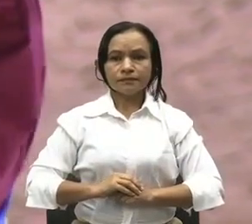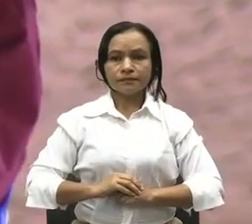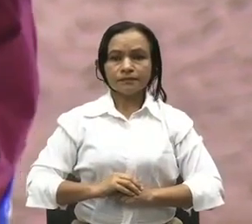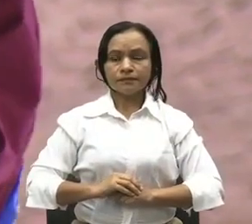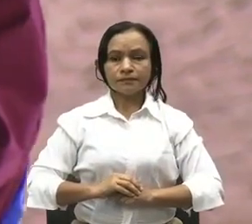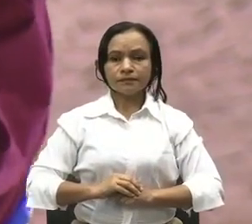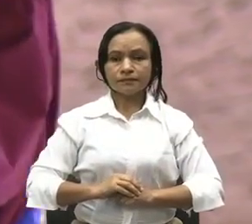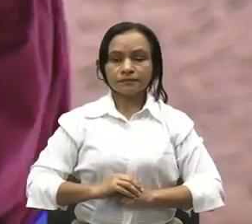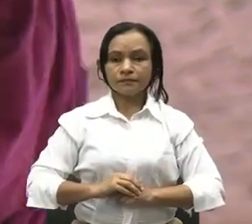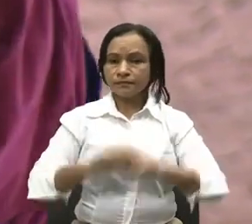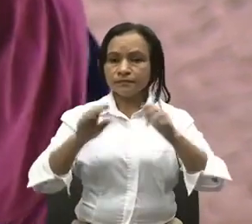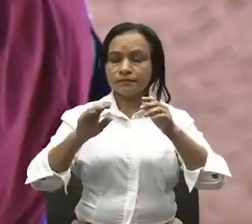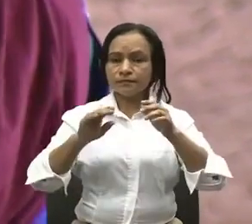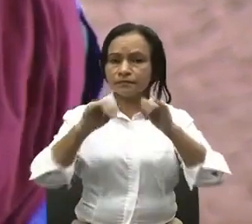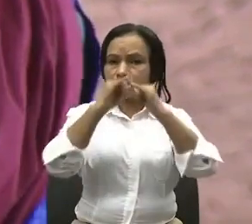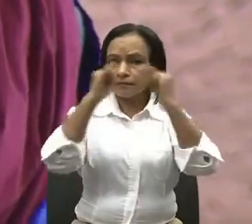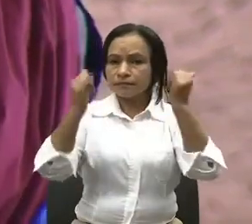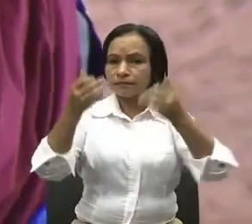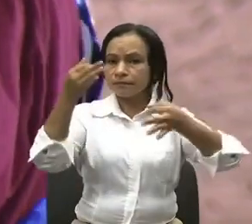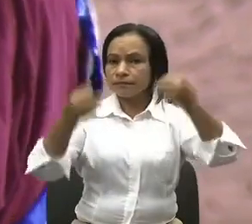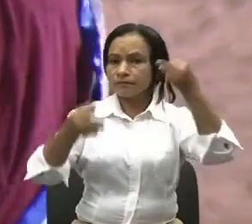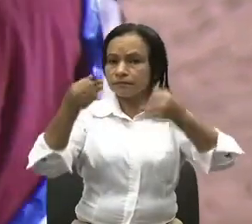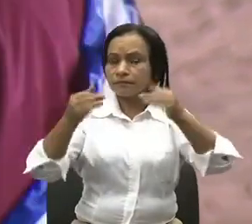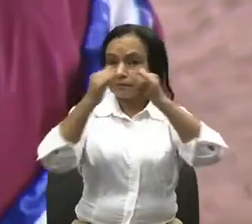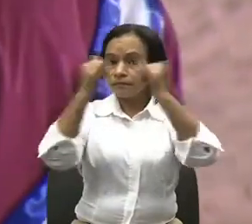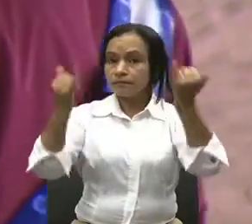la Corte Internacional de Justicia